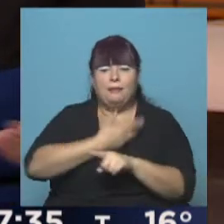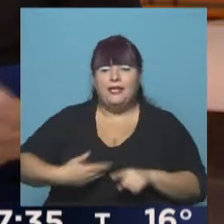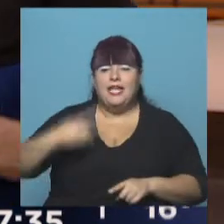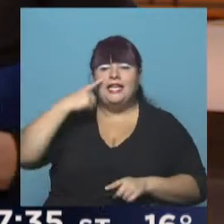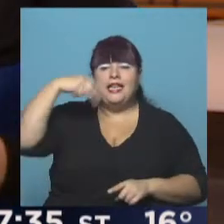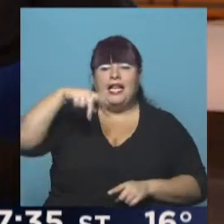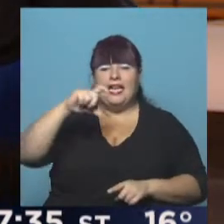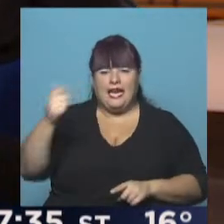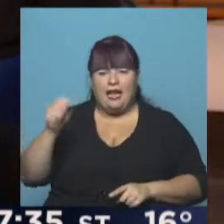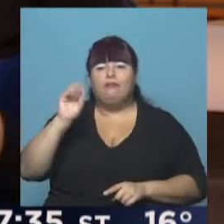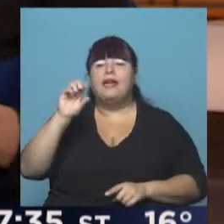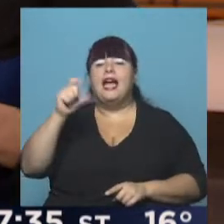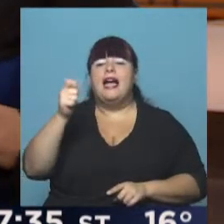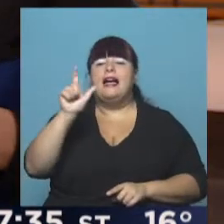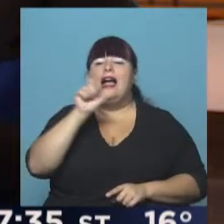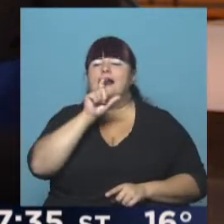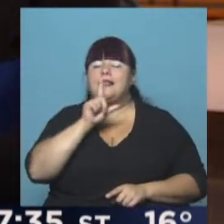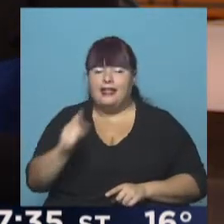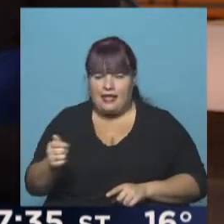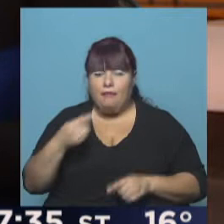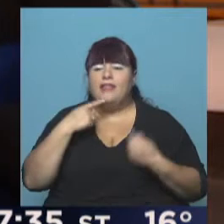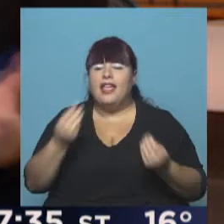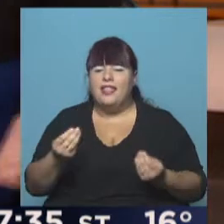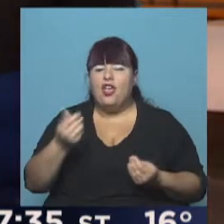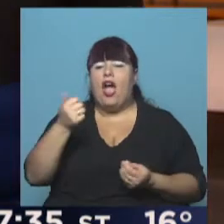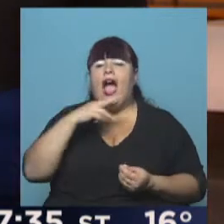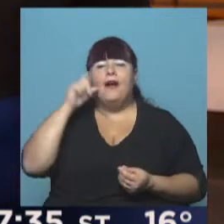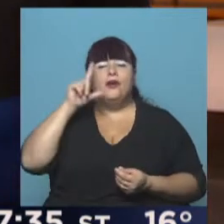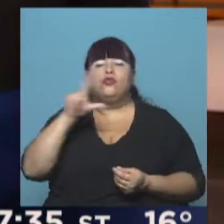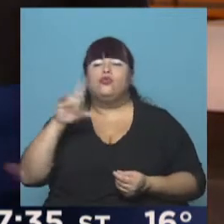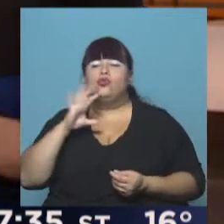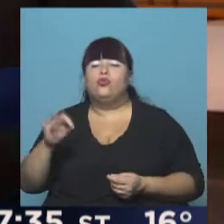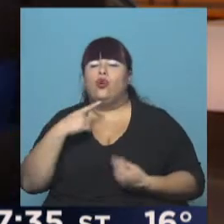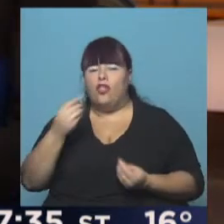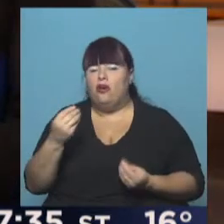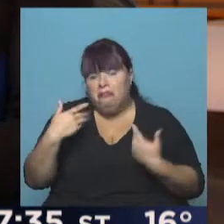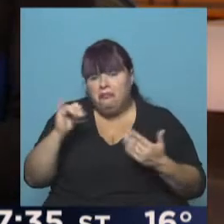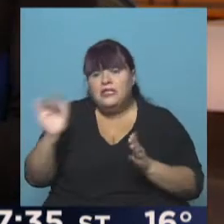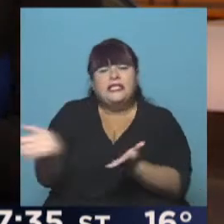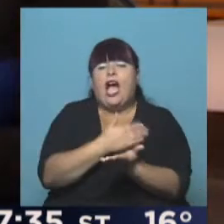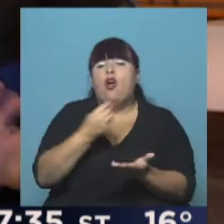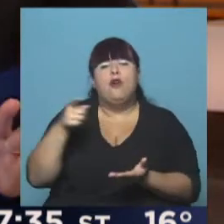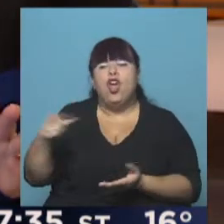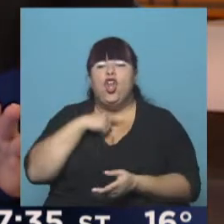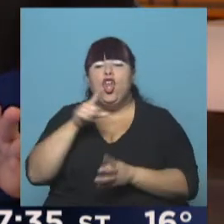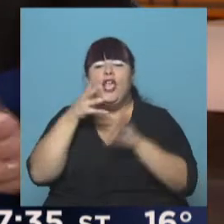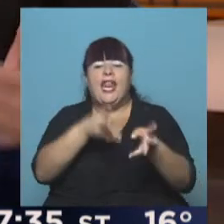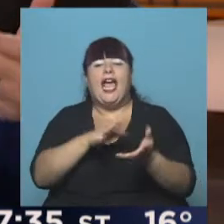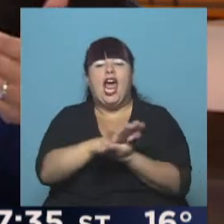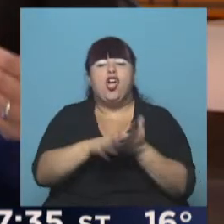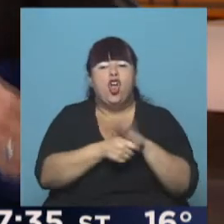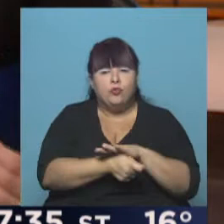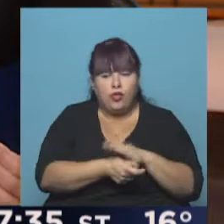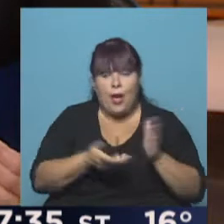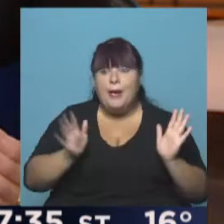Inca, Caseta. ¿Qué dice Avelluto? Justificó las razones para correrlo. Dijo que Caseta no quiso combatir la corrupción,